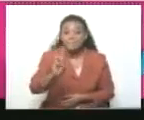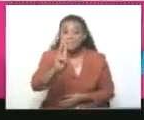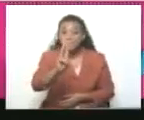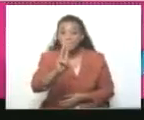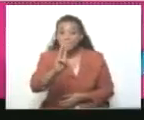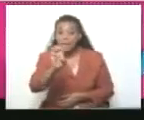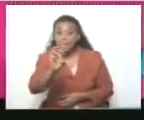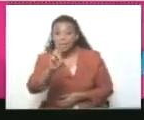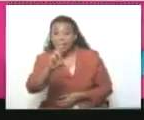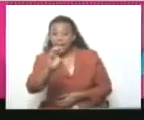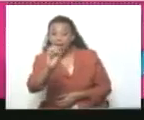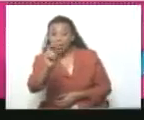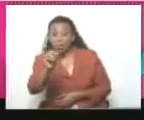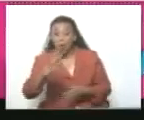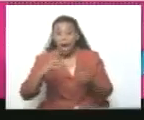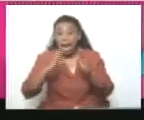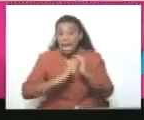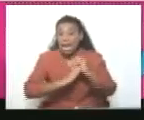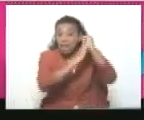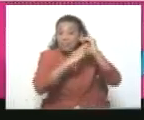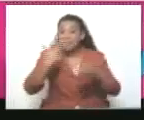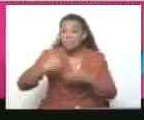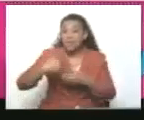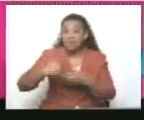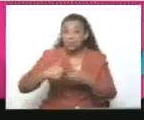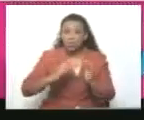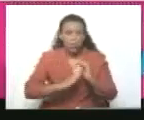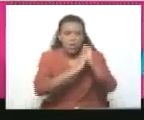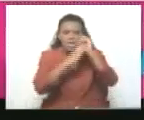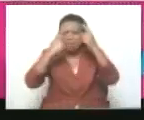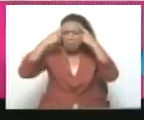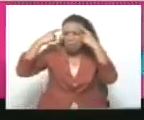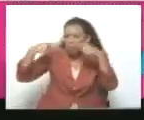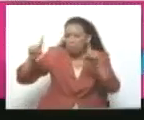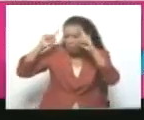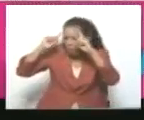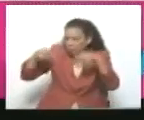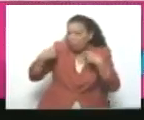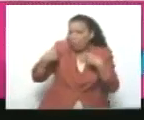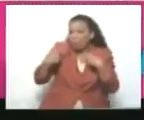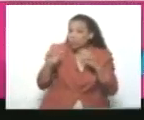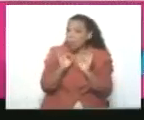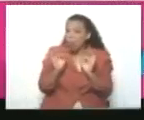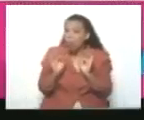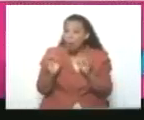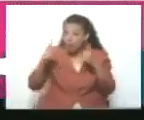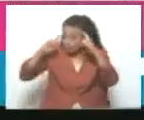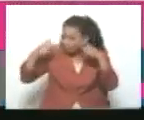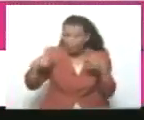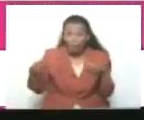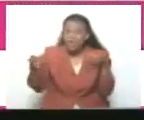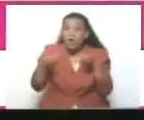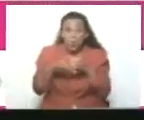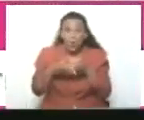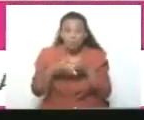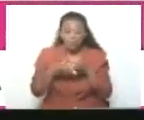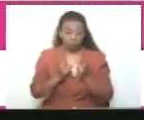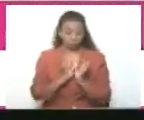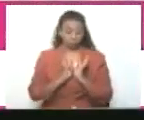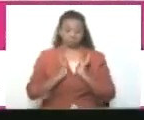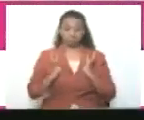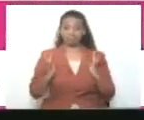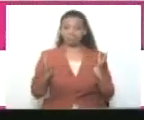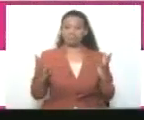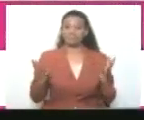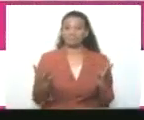Líder ahora de PDVSA, pero no es un líder solitario, no, es un líder con equipo. Líder, equipo,